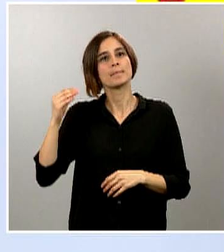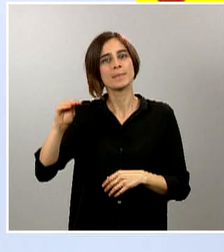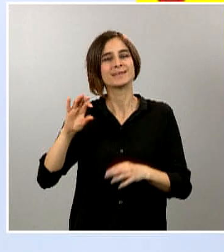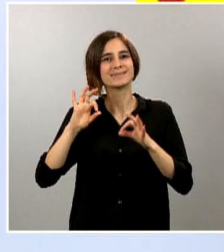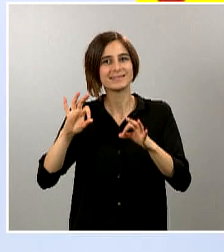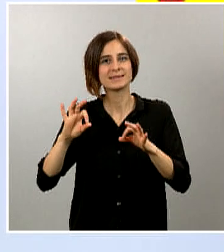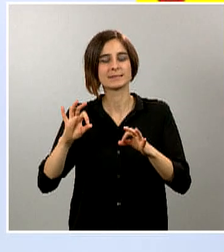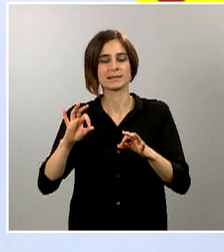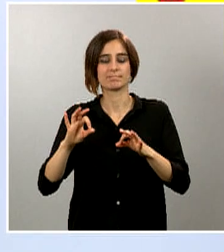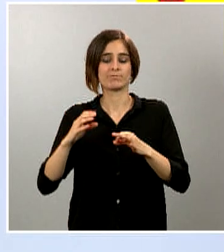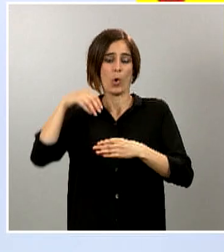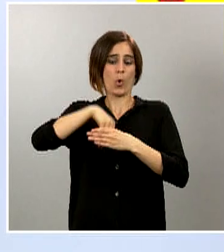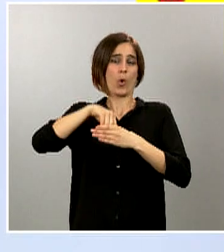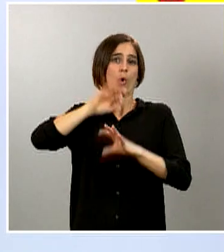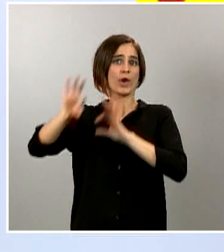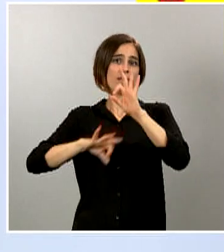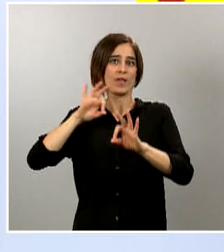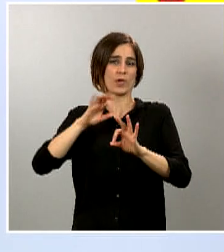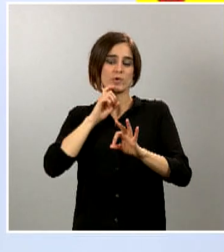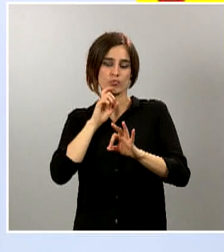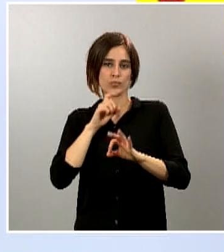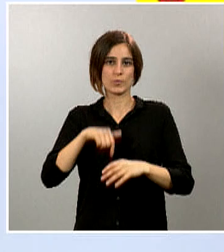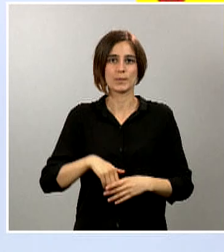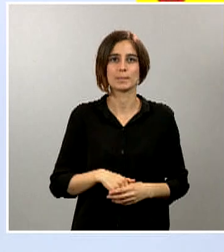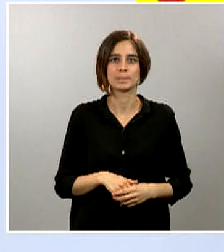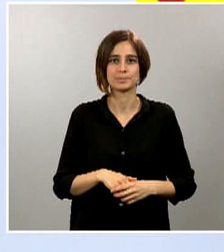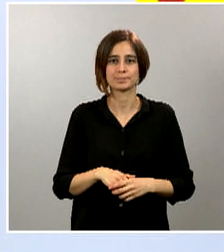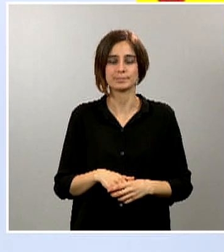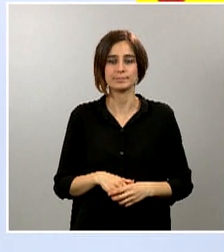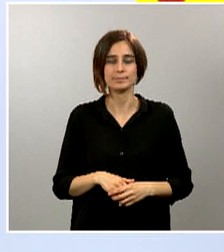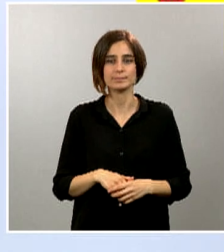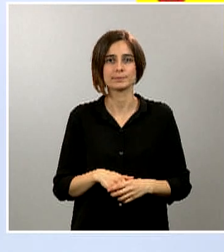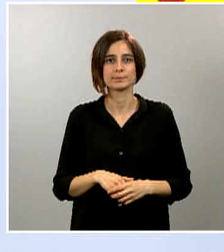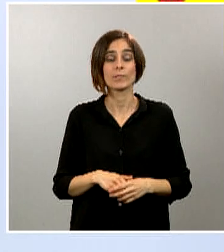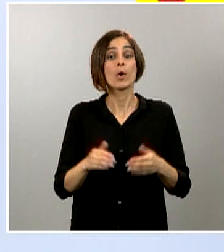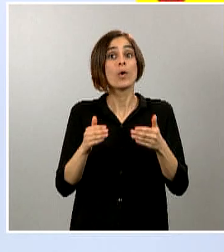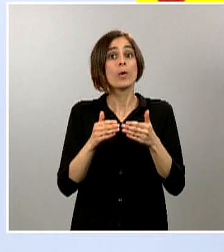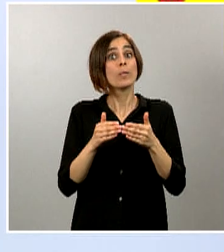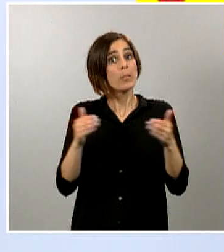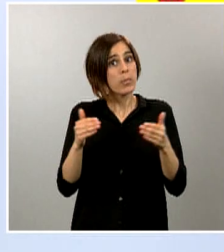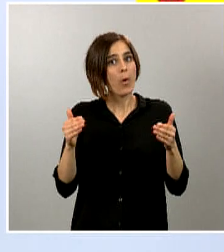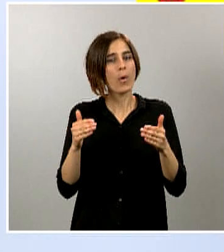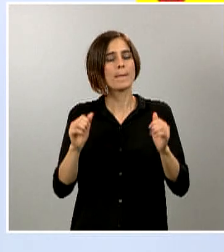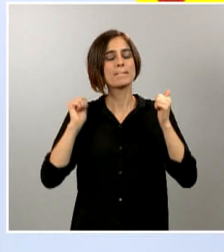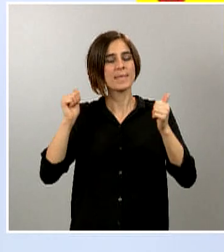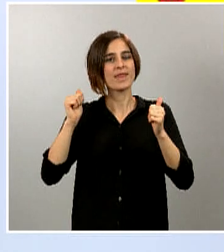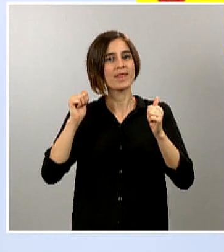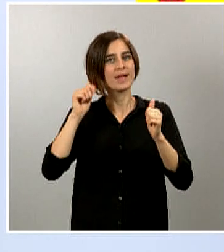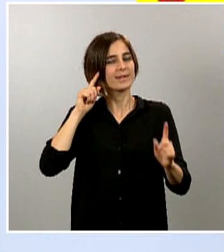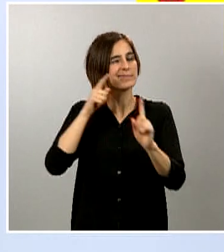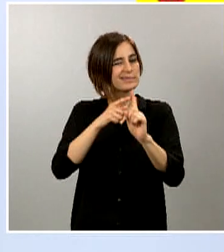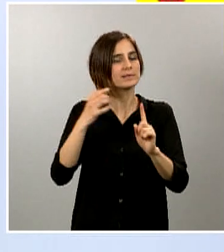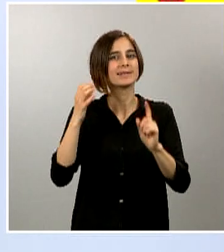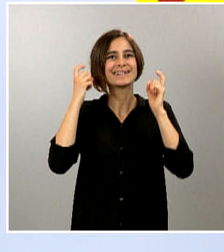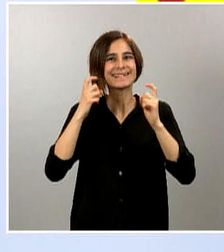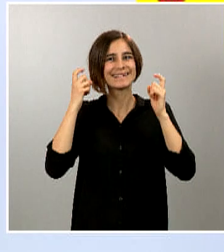internas del Departamento. En los primeros días destacaron las iniciativas orientadas hacia frenar la movilidad